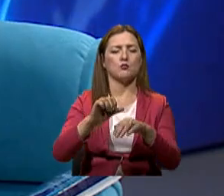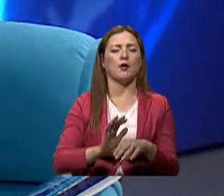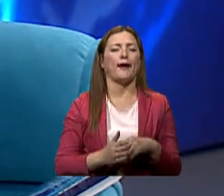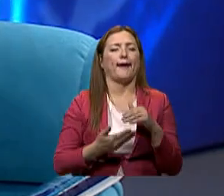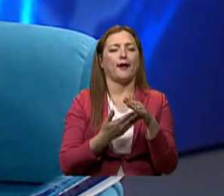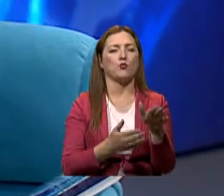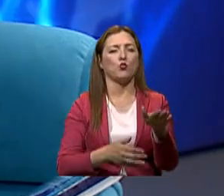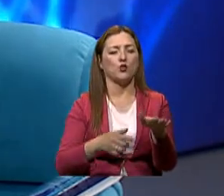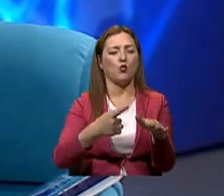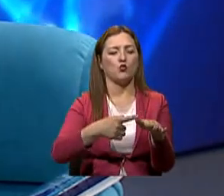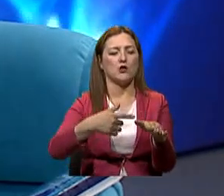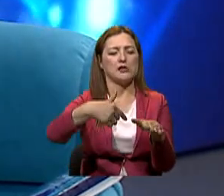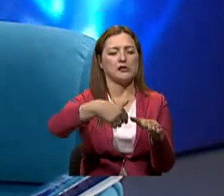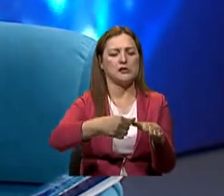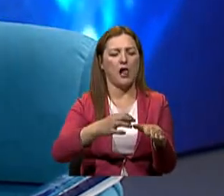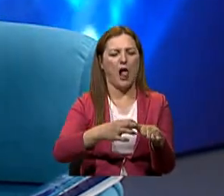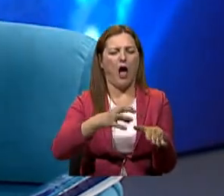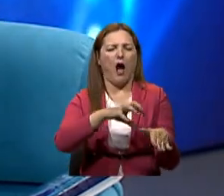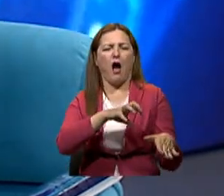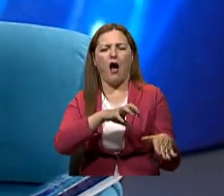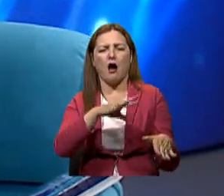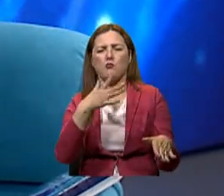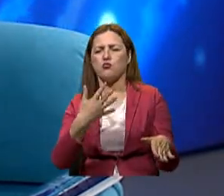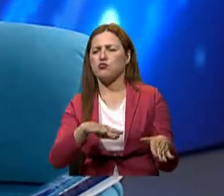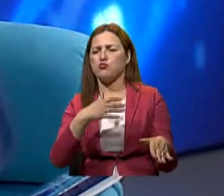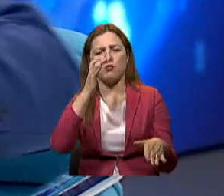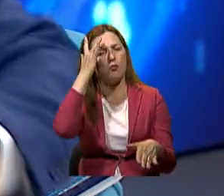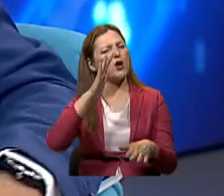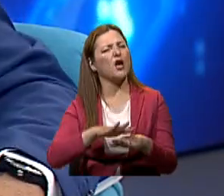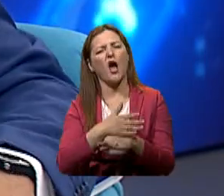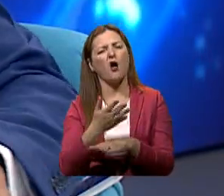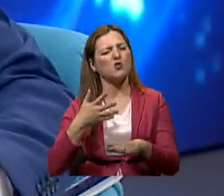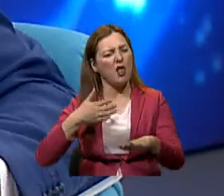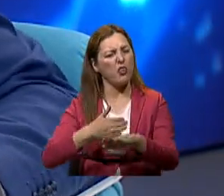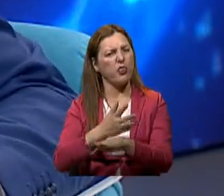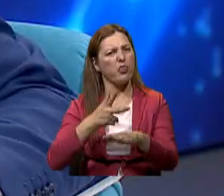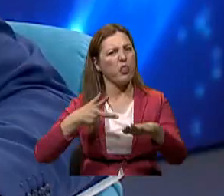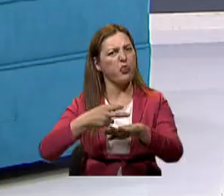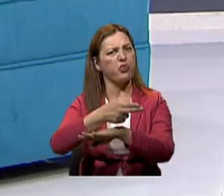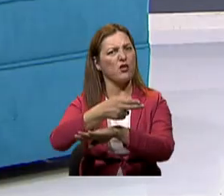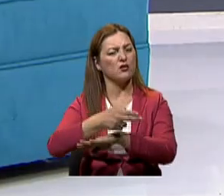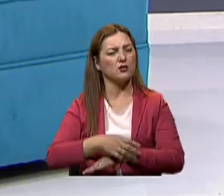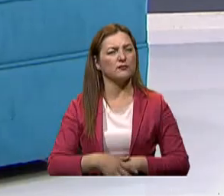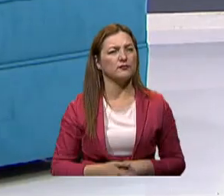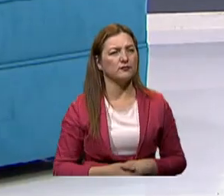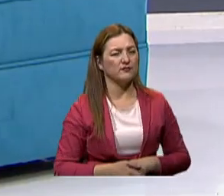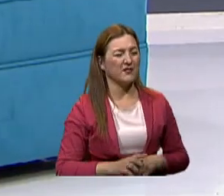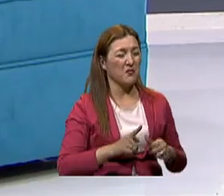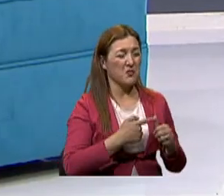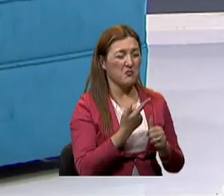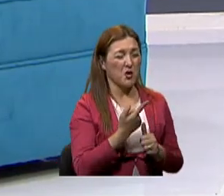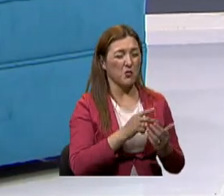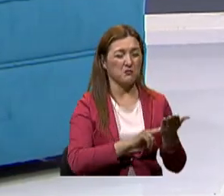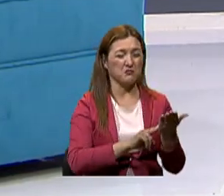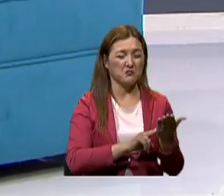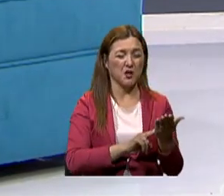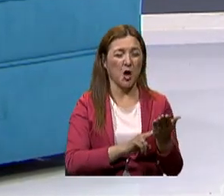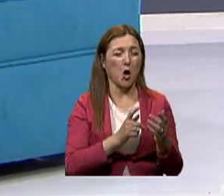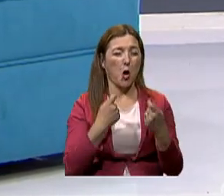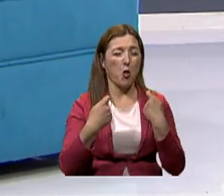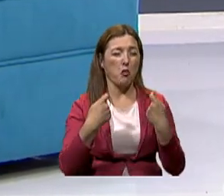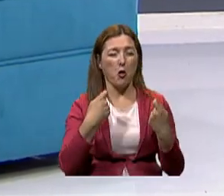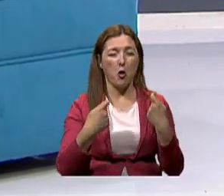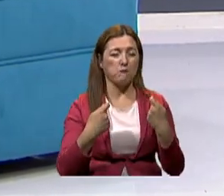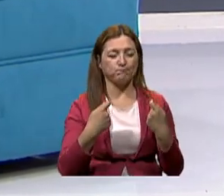mal cortada, un uñero, puede llegar a causar la amputación de un pie? Primero, el mal manejo de su diabetes, ¿no es cierto? Glicemias